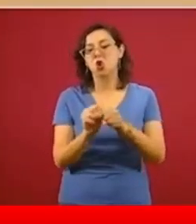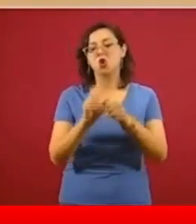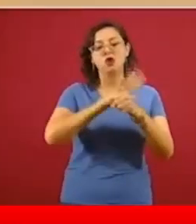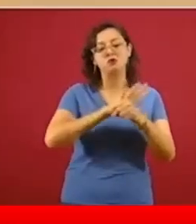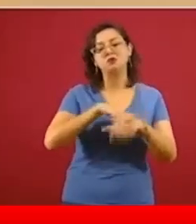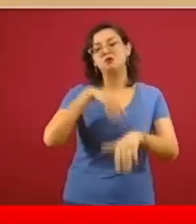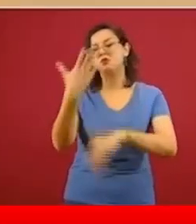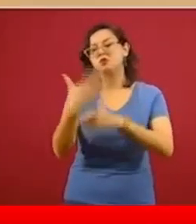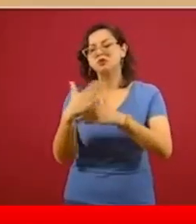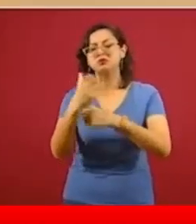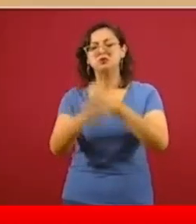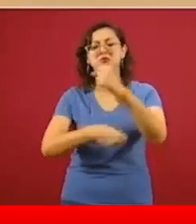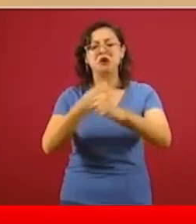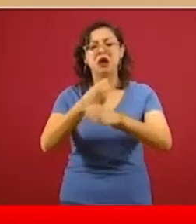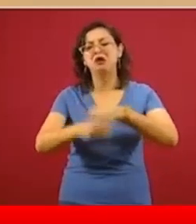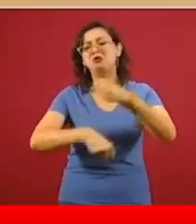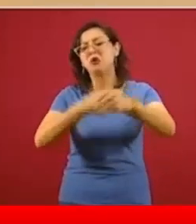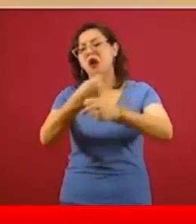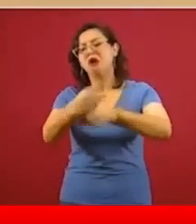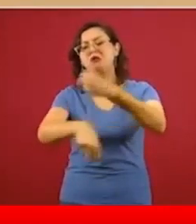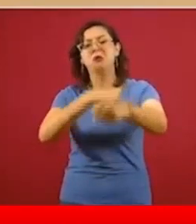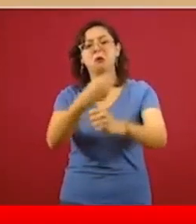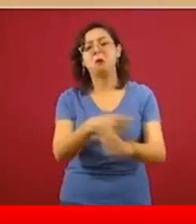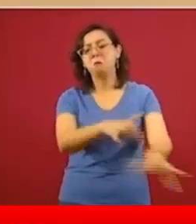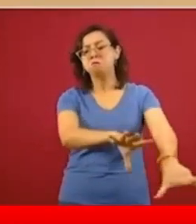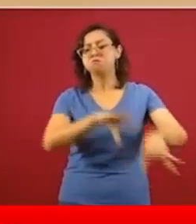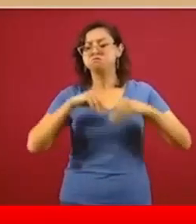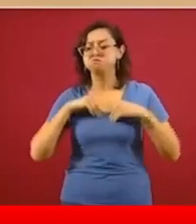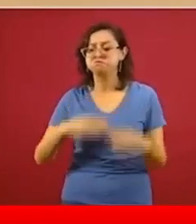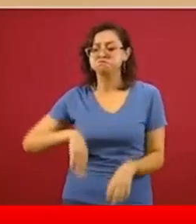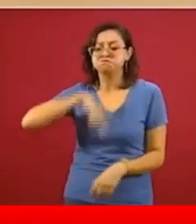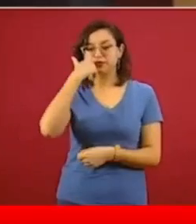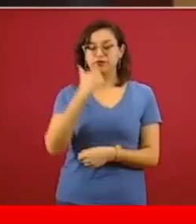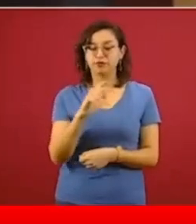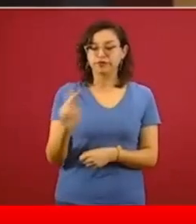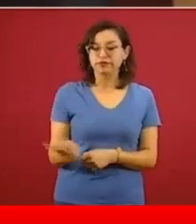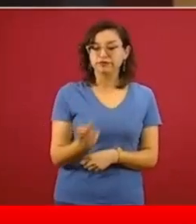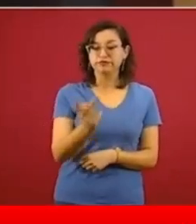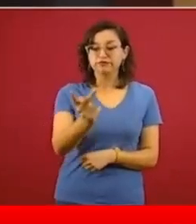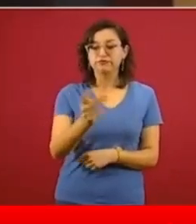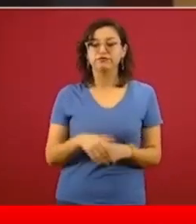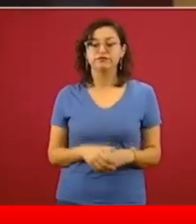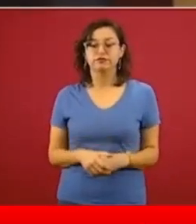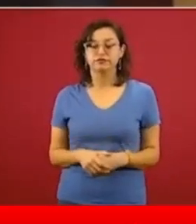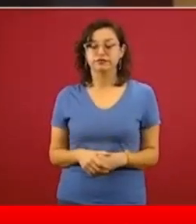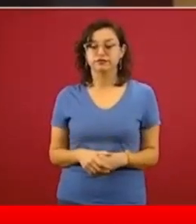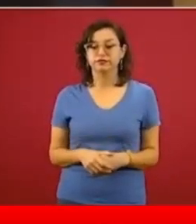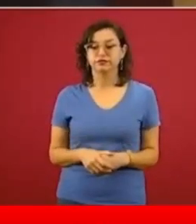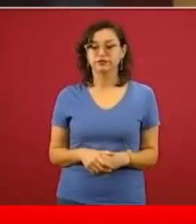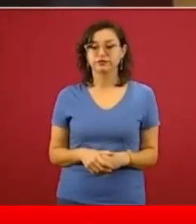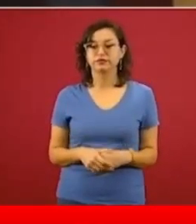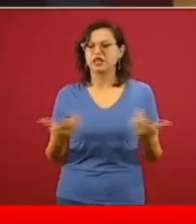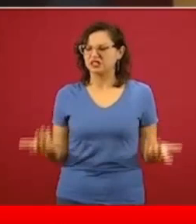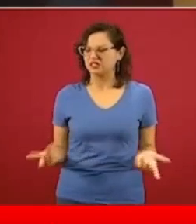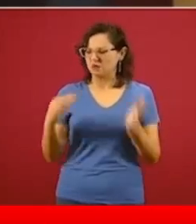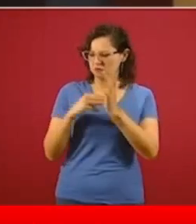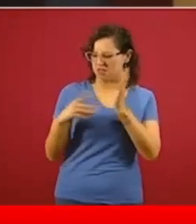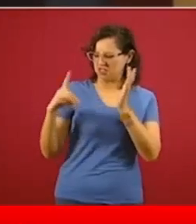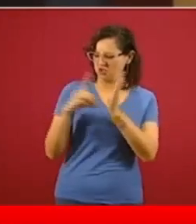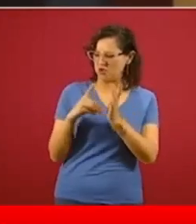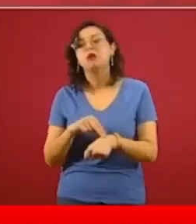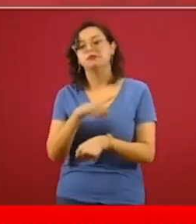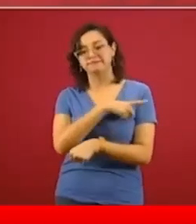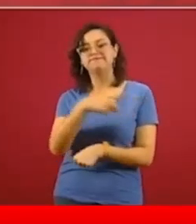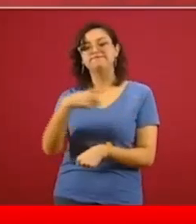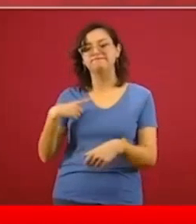algunos años ya nos adaptaremos y ya no nos va a causar una enfermedad tan grave porque utilizamos el método de centinela y para qué sirve exactamente